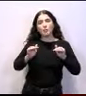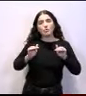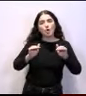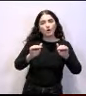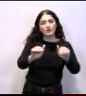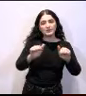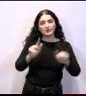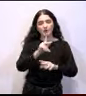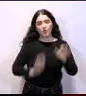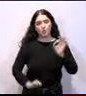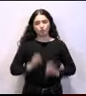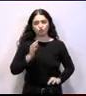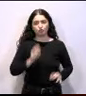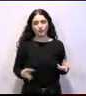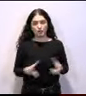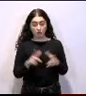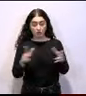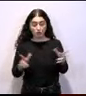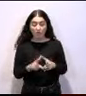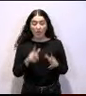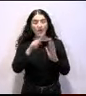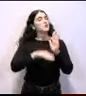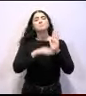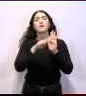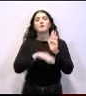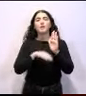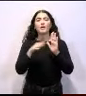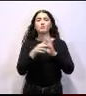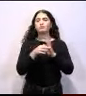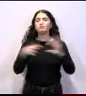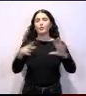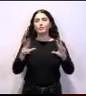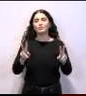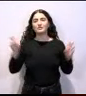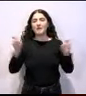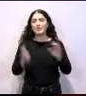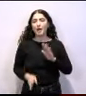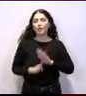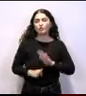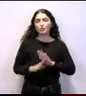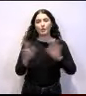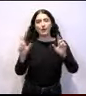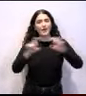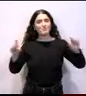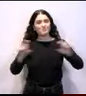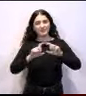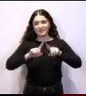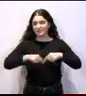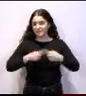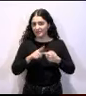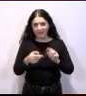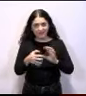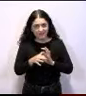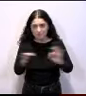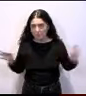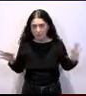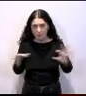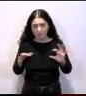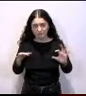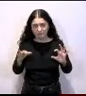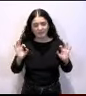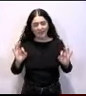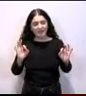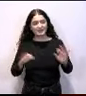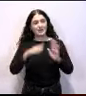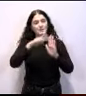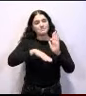Esta medida no tiene nada que ver con garantizar la continuidad de empresas familiares. Esta medida tiene mucho más